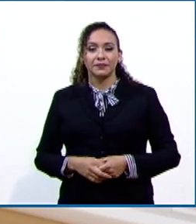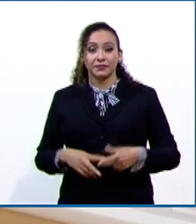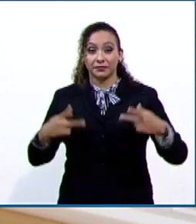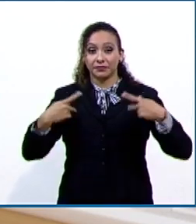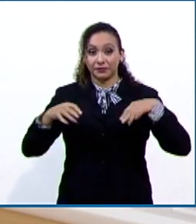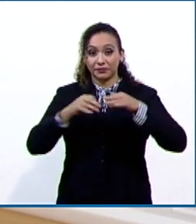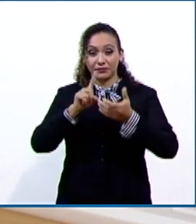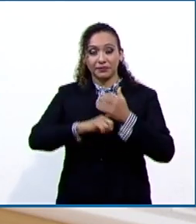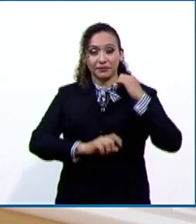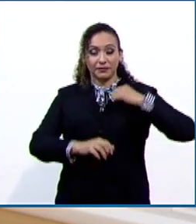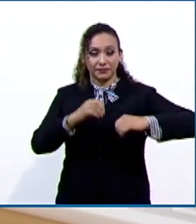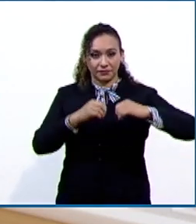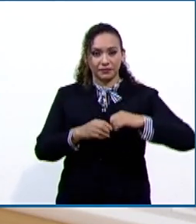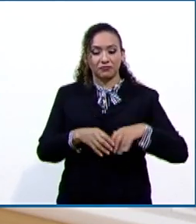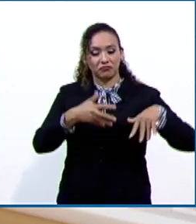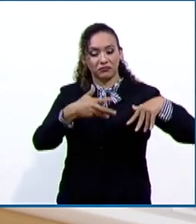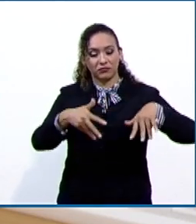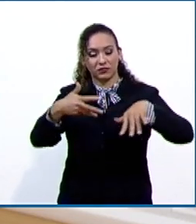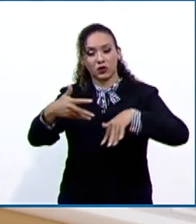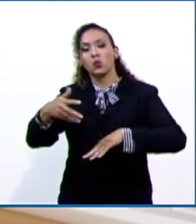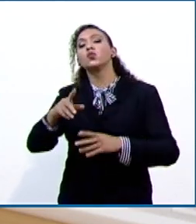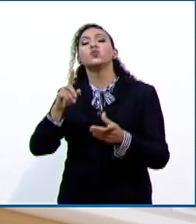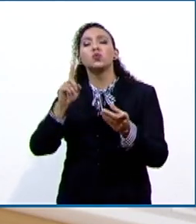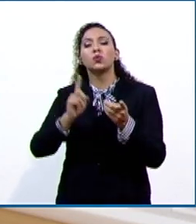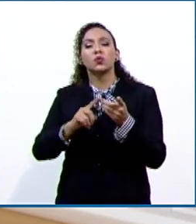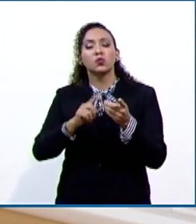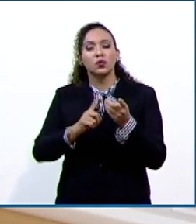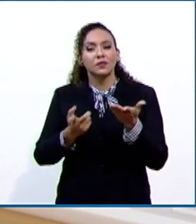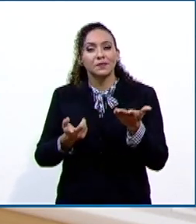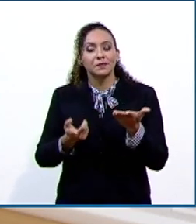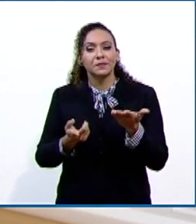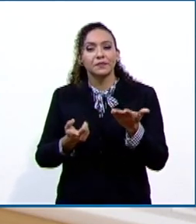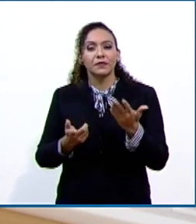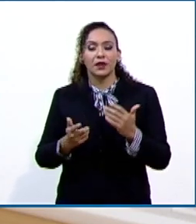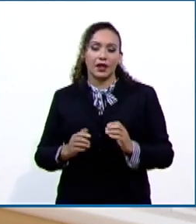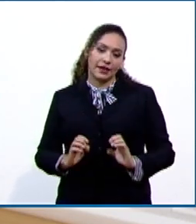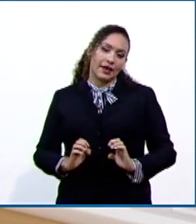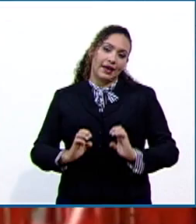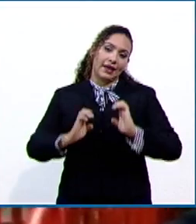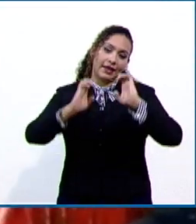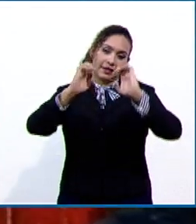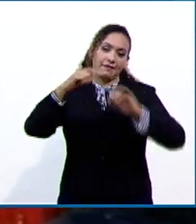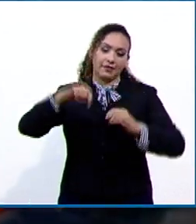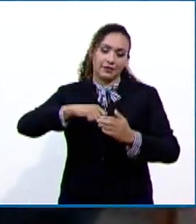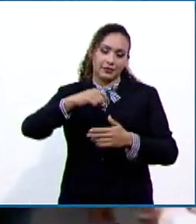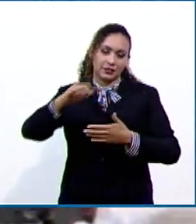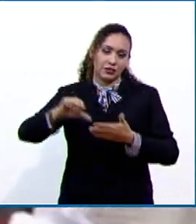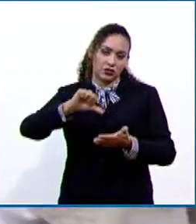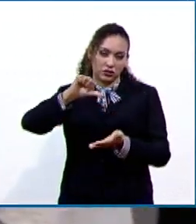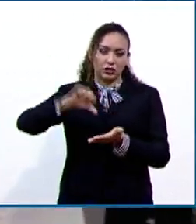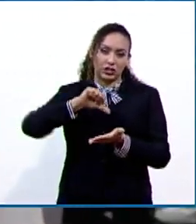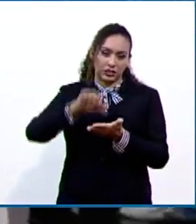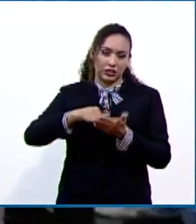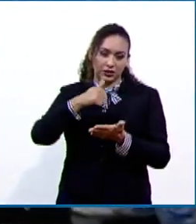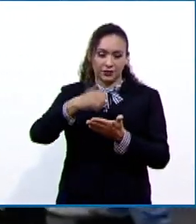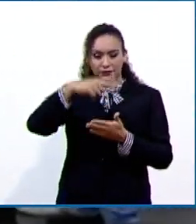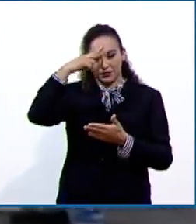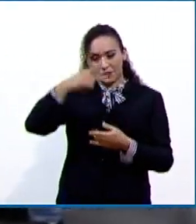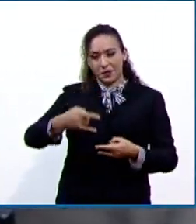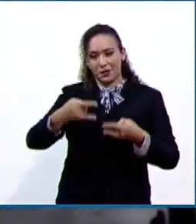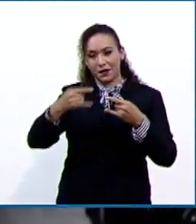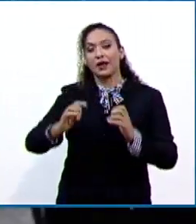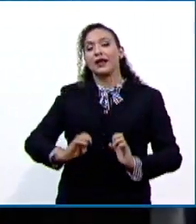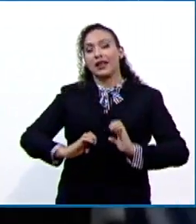Trabajadores del Poder Judicial de la Federación se manifestaron en las inmediaciones de Palacio Nacional en rechazo a la reforma judicial.